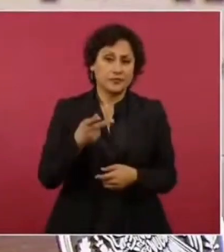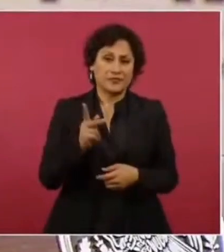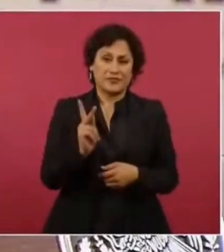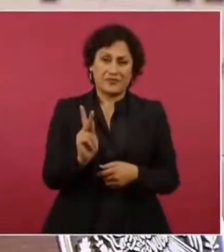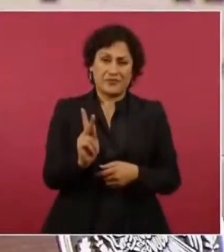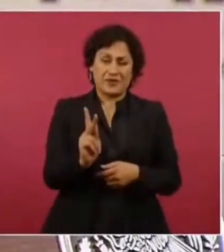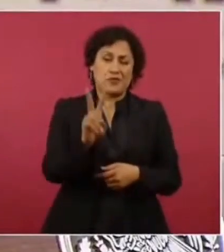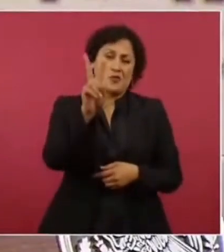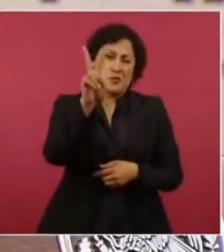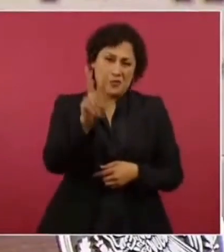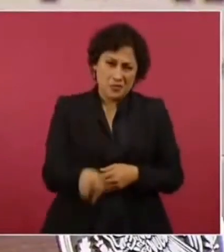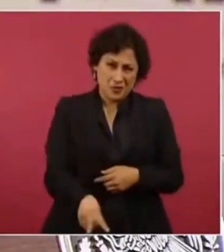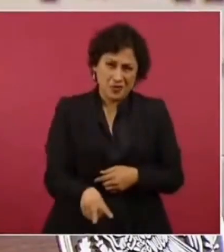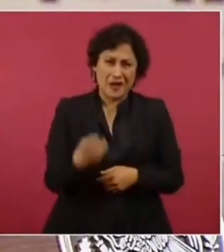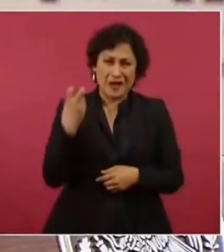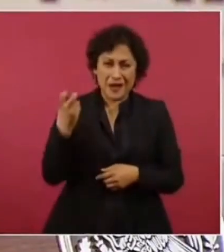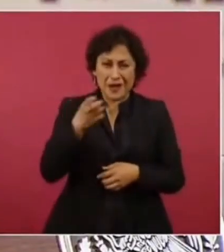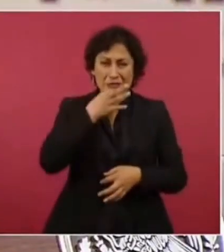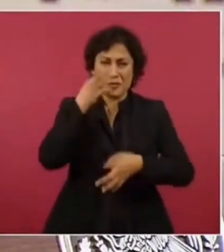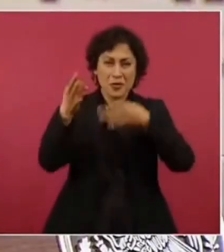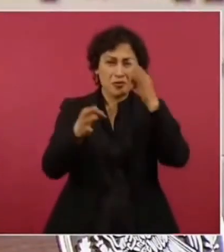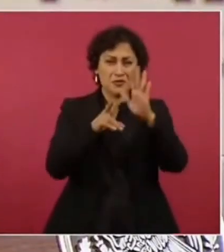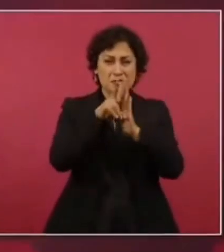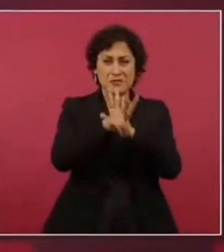es un bordo manejo